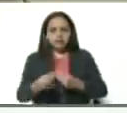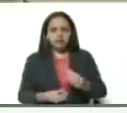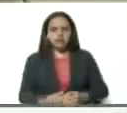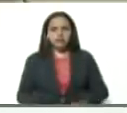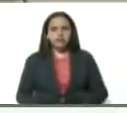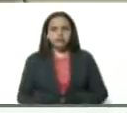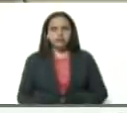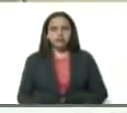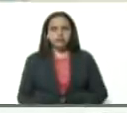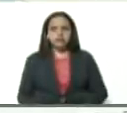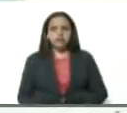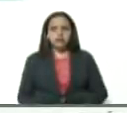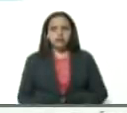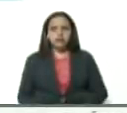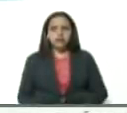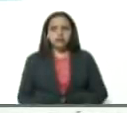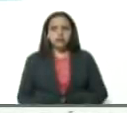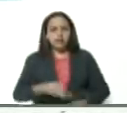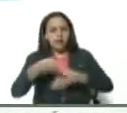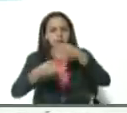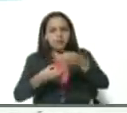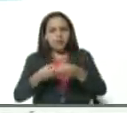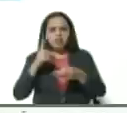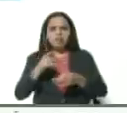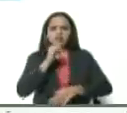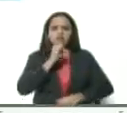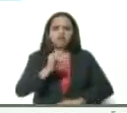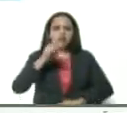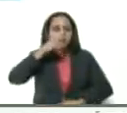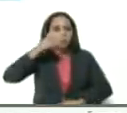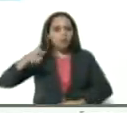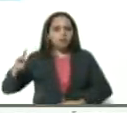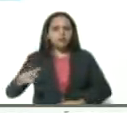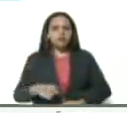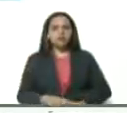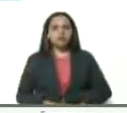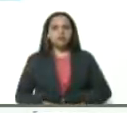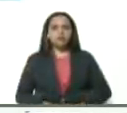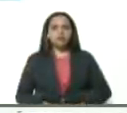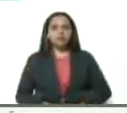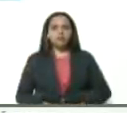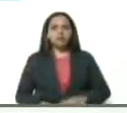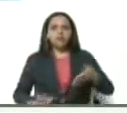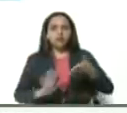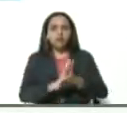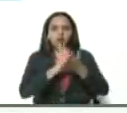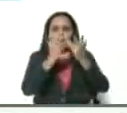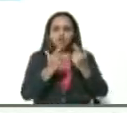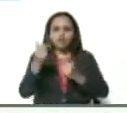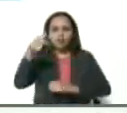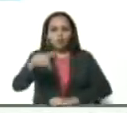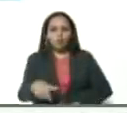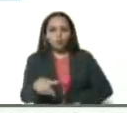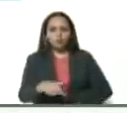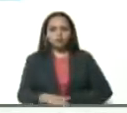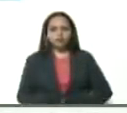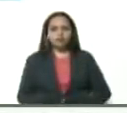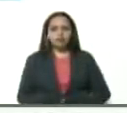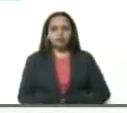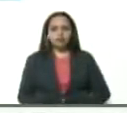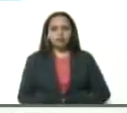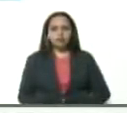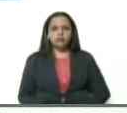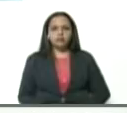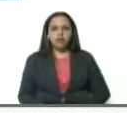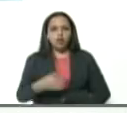los comentarios pertinentes e informar a nuestro pueblo sobre los números de hoy. Yo